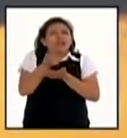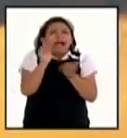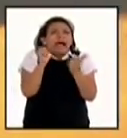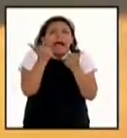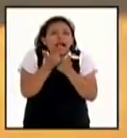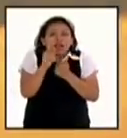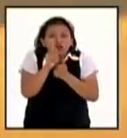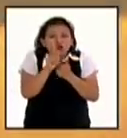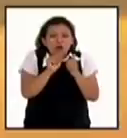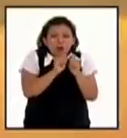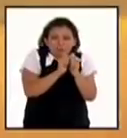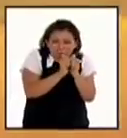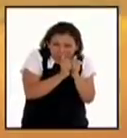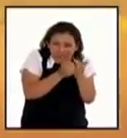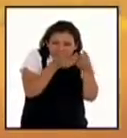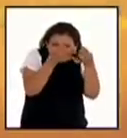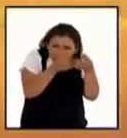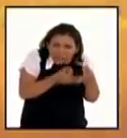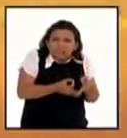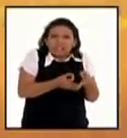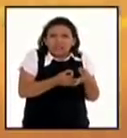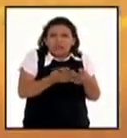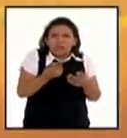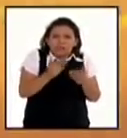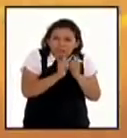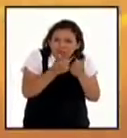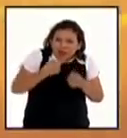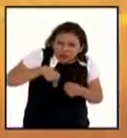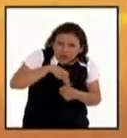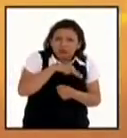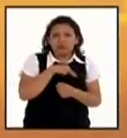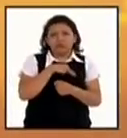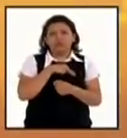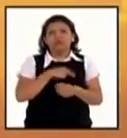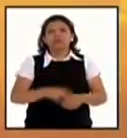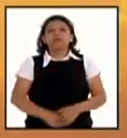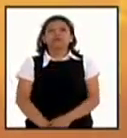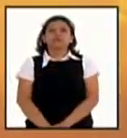sino el de miga y cáscara, el pan nuestro.